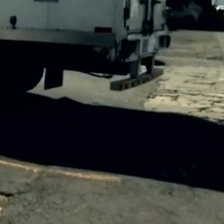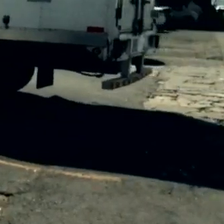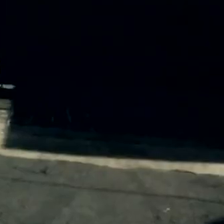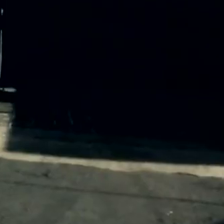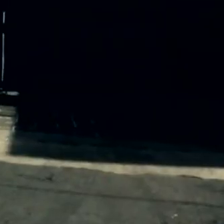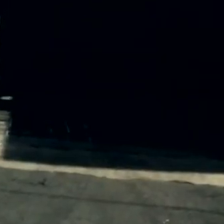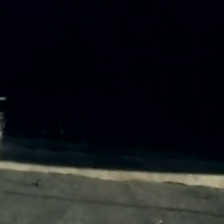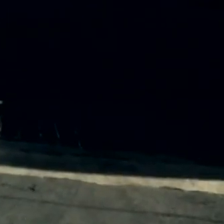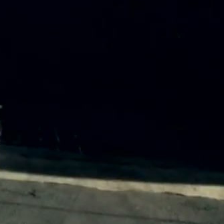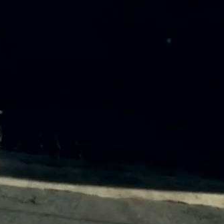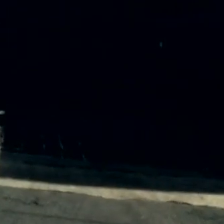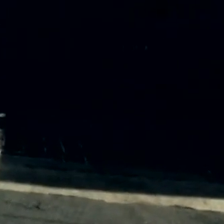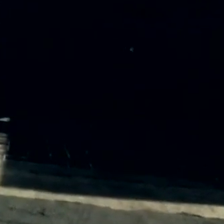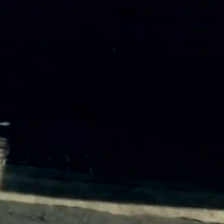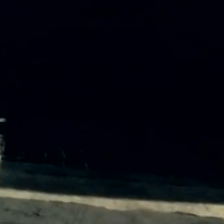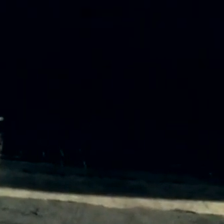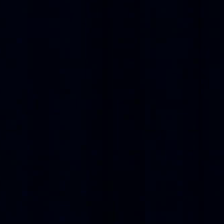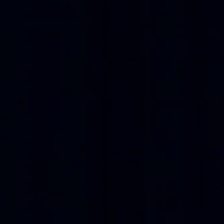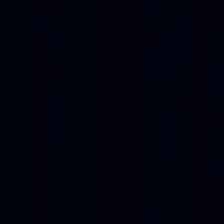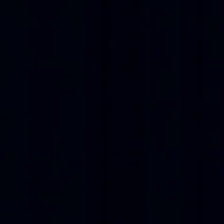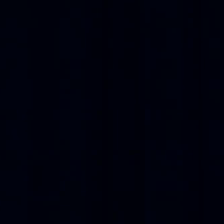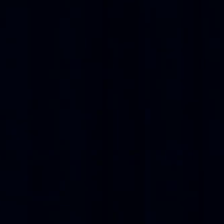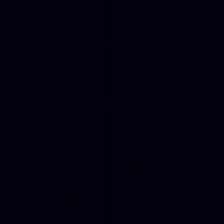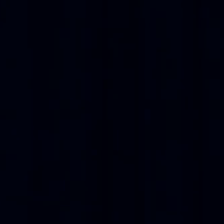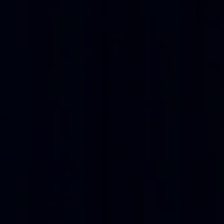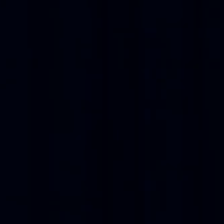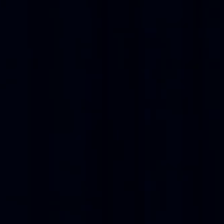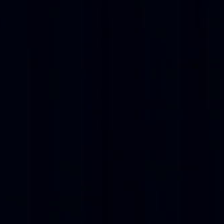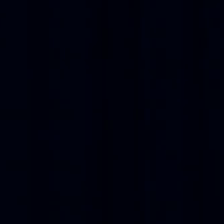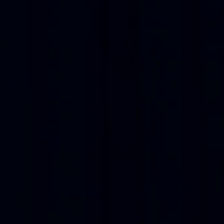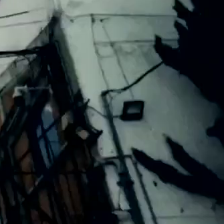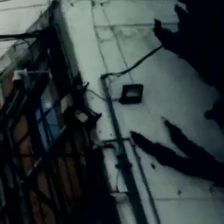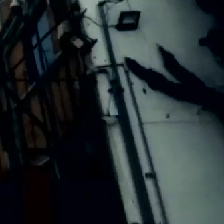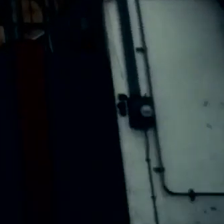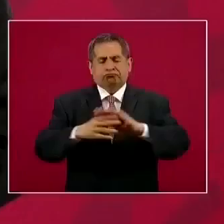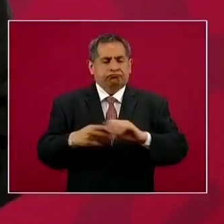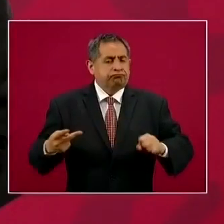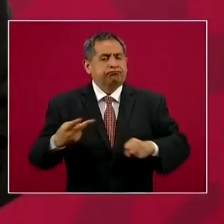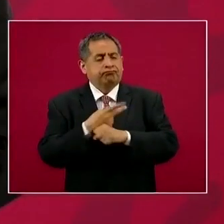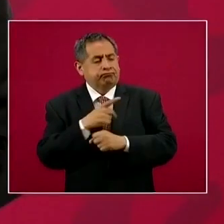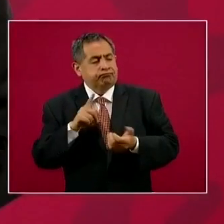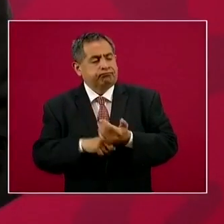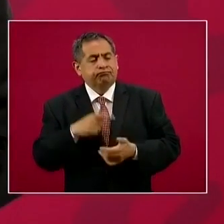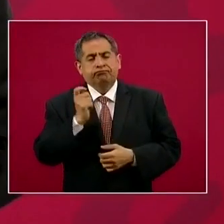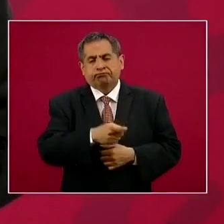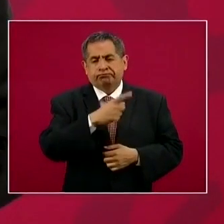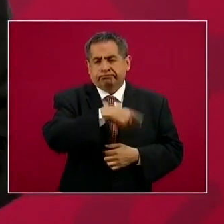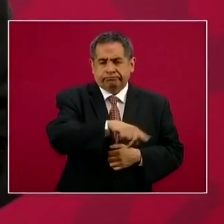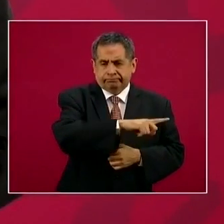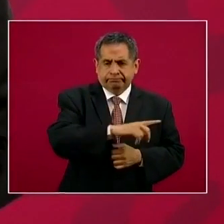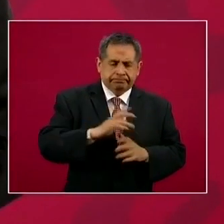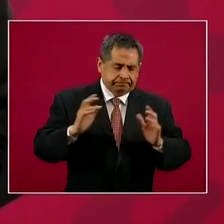Señaló que ya fue interpuesta la denuncia correspondiente y el caso es investigado por el gobierno capitalino.